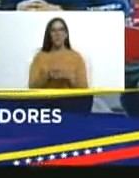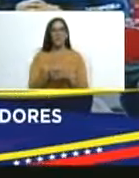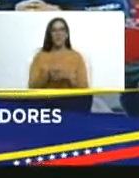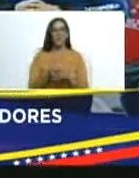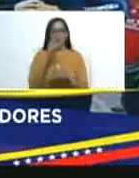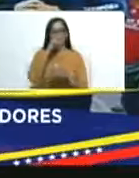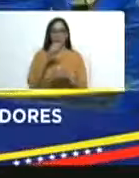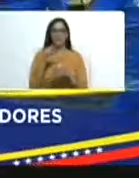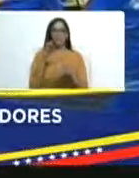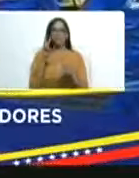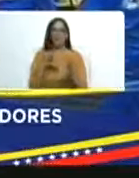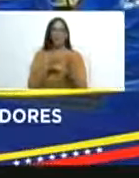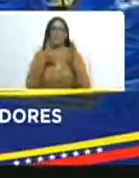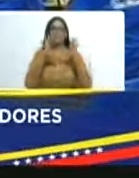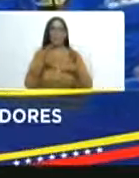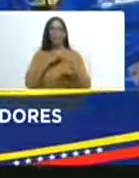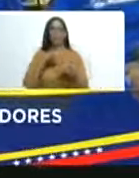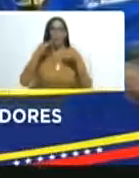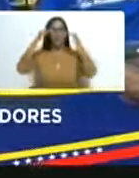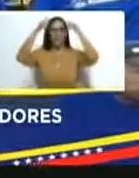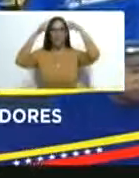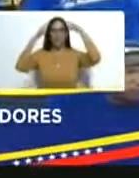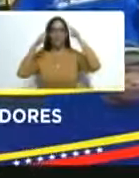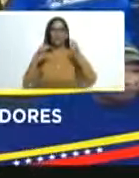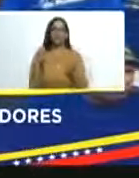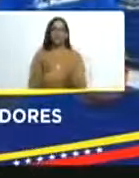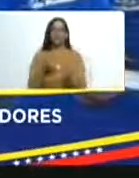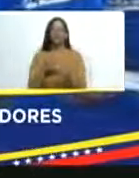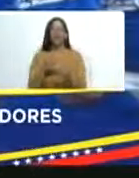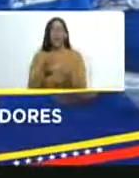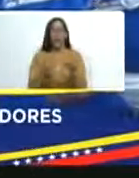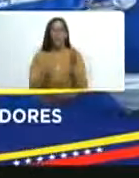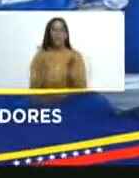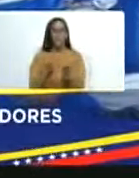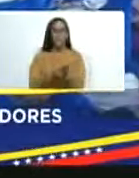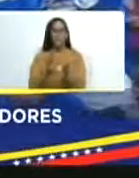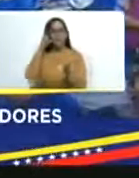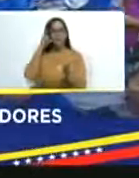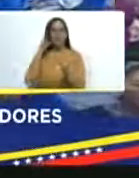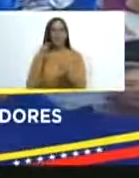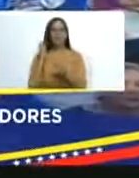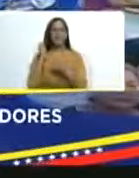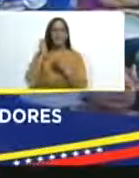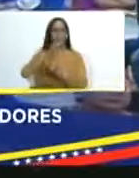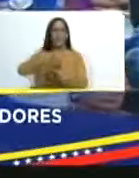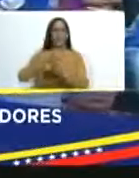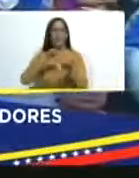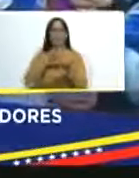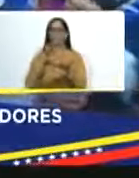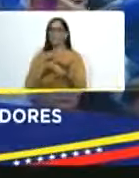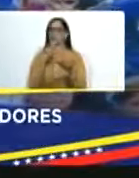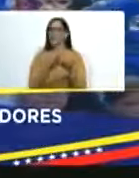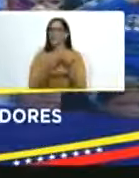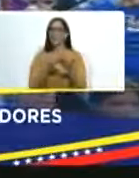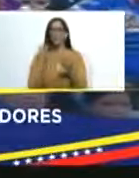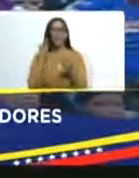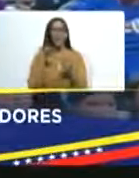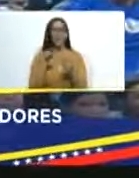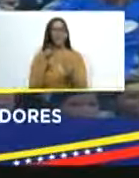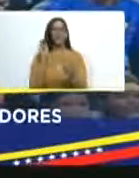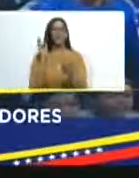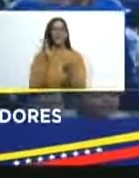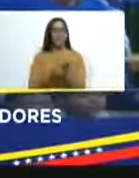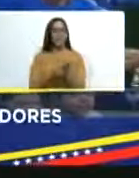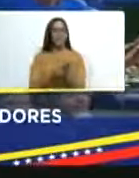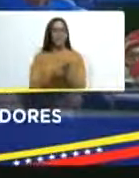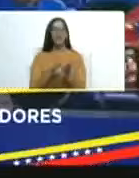año 2010 nuestro comandante Chávez decretó el Día del Pescador Nacional. Y gracias a ese decreto,